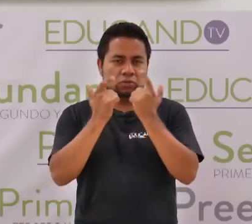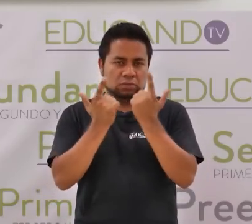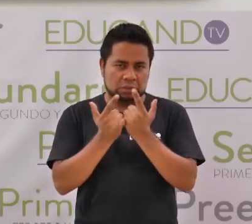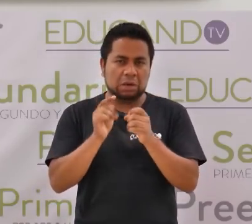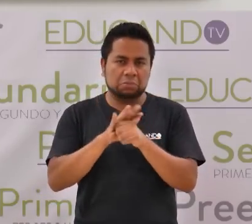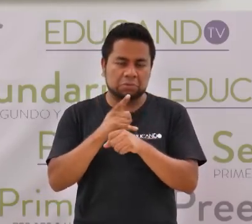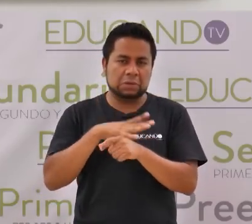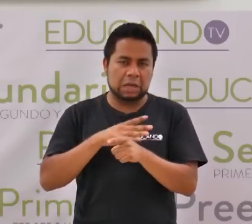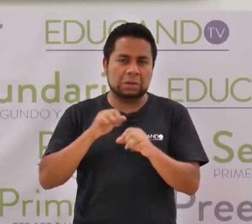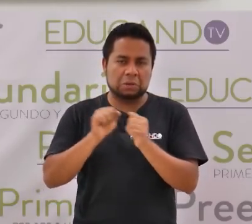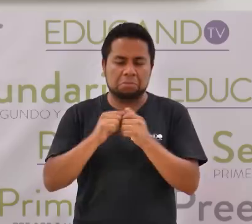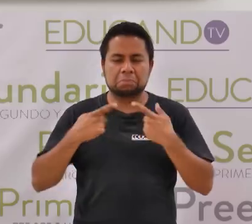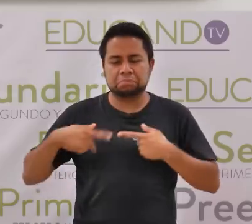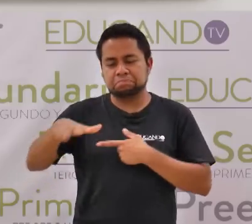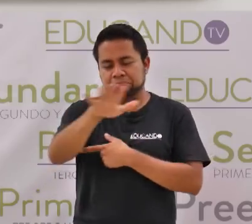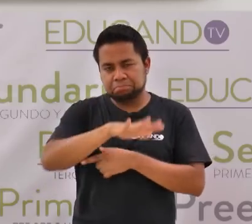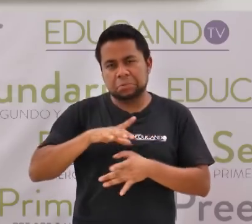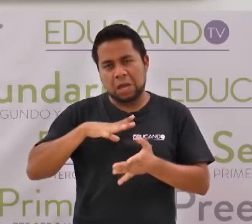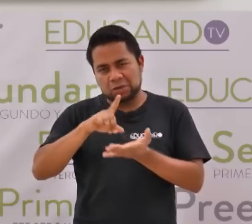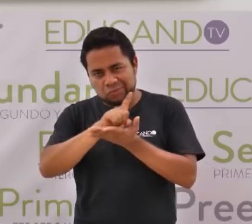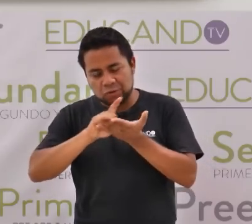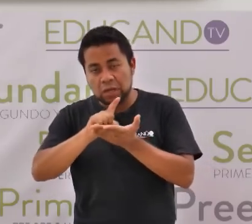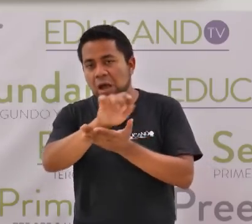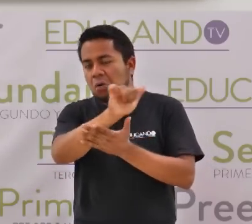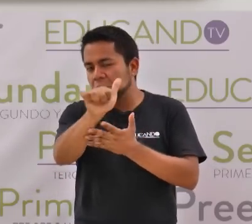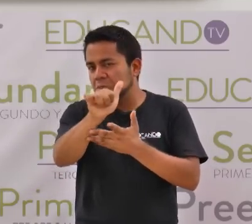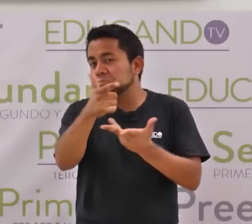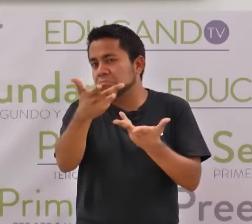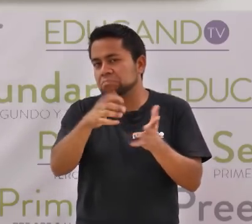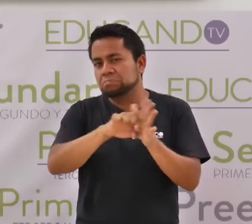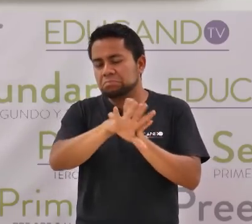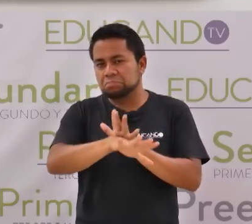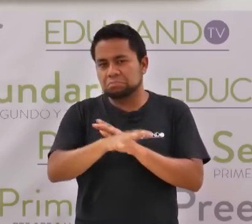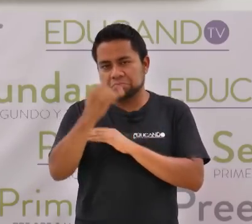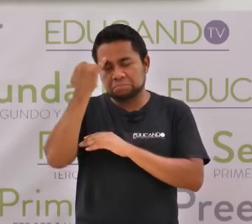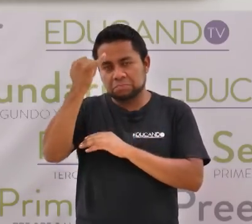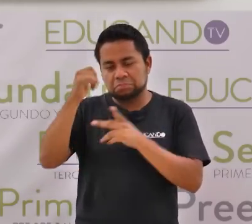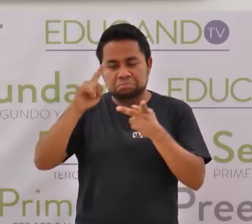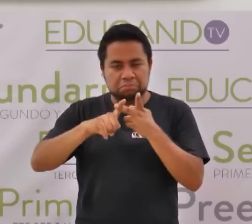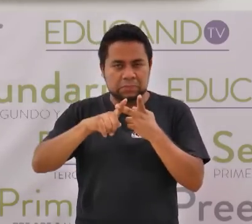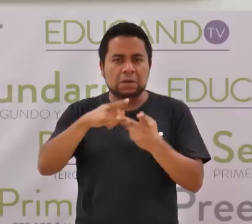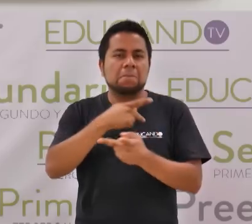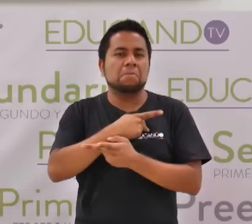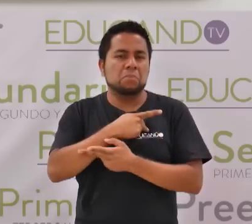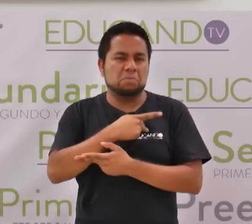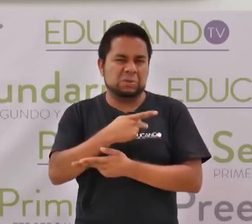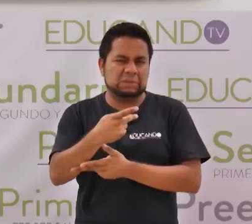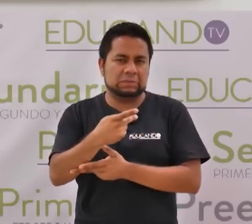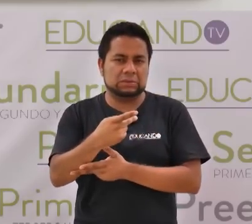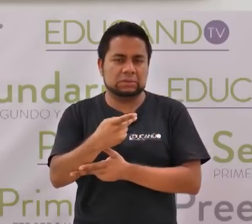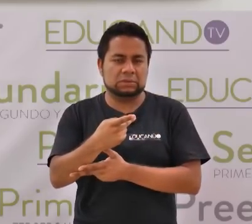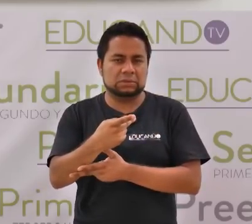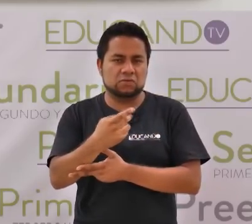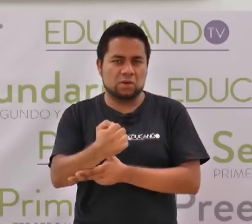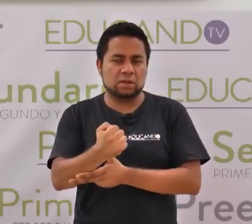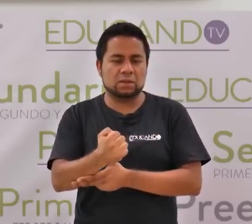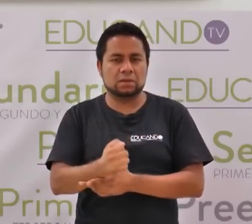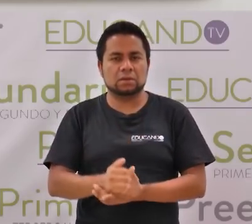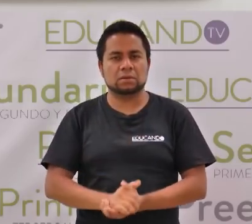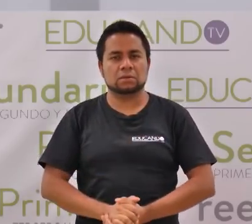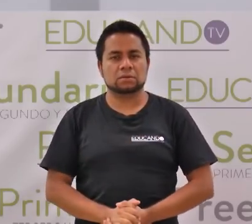social, porque tiene que ver con la sociedad. ¿En cuál otro? En la pobreza.